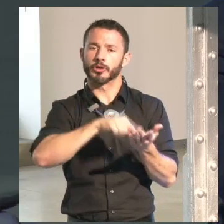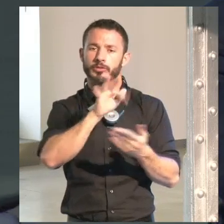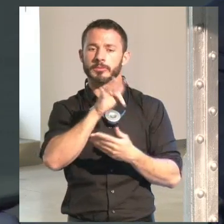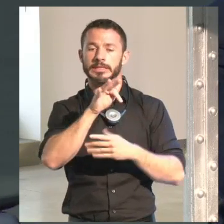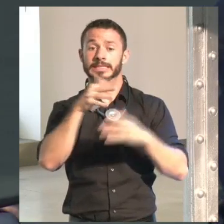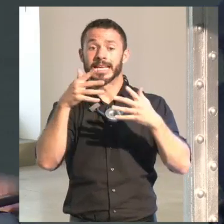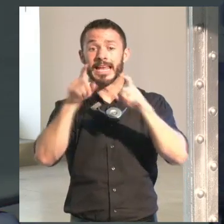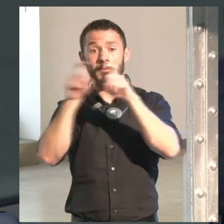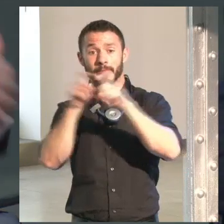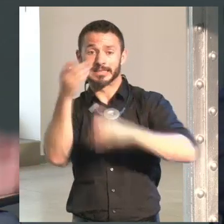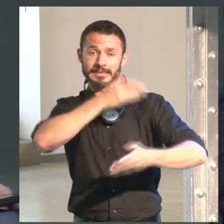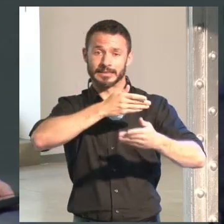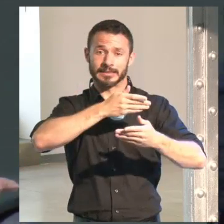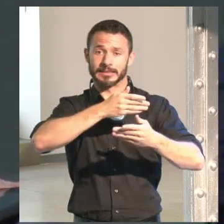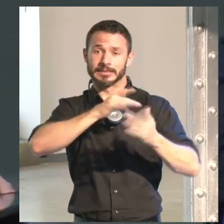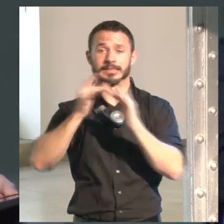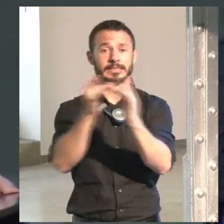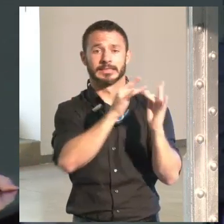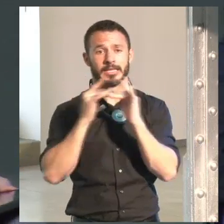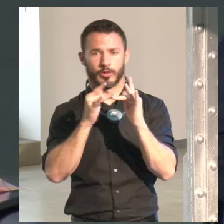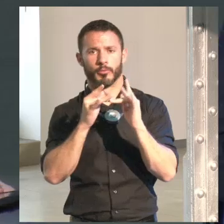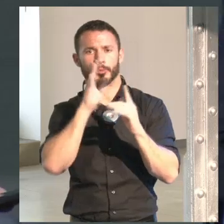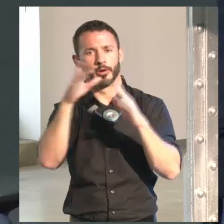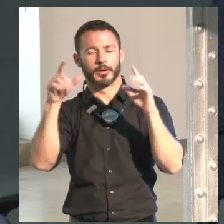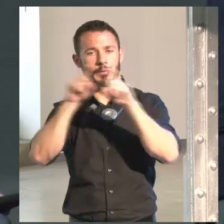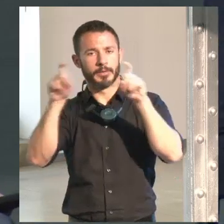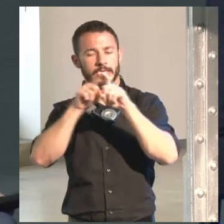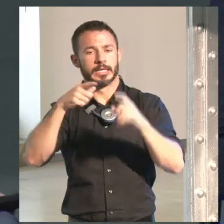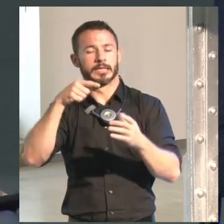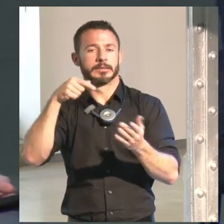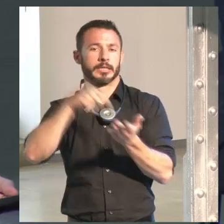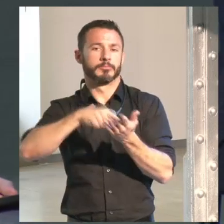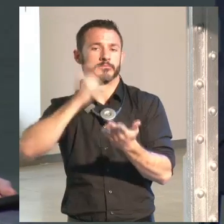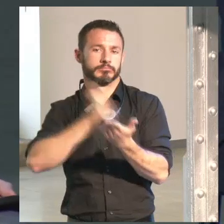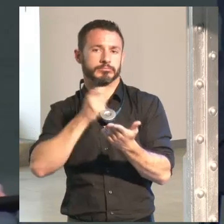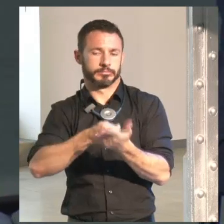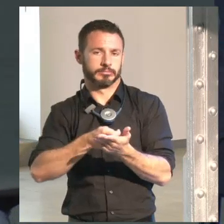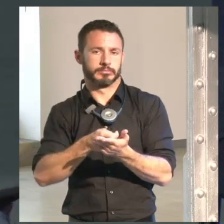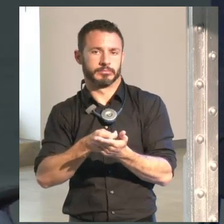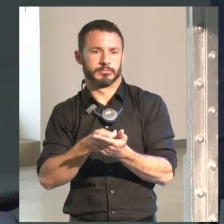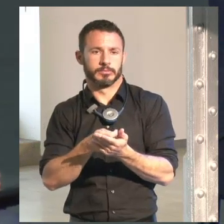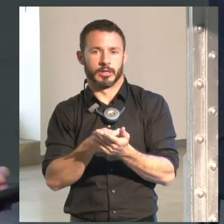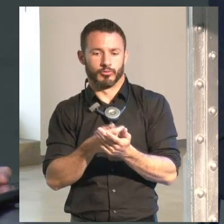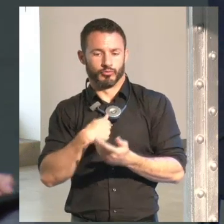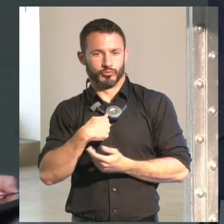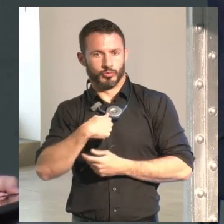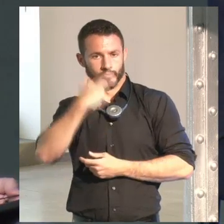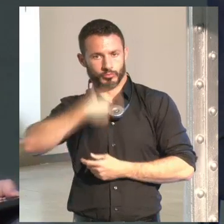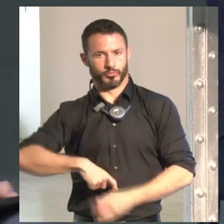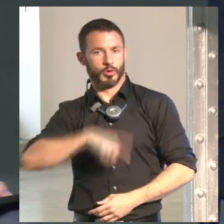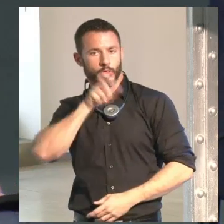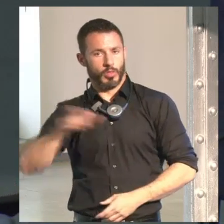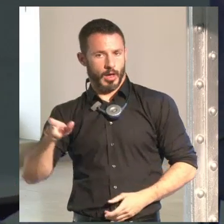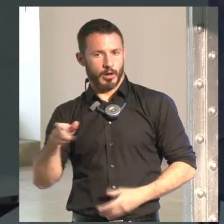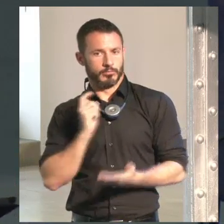que están pagando en impuestos, ¿no? Obviamente yo como un ciudadano tengo que pagar mis impuestos y las empresas